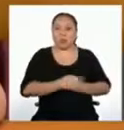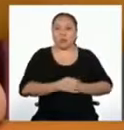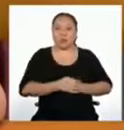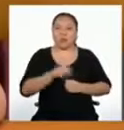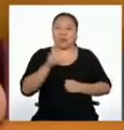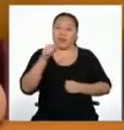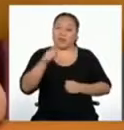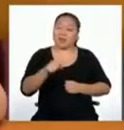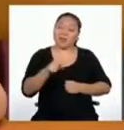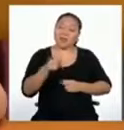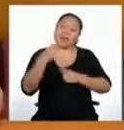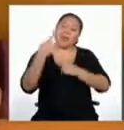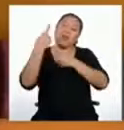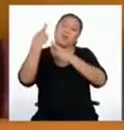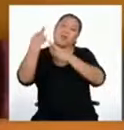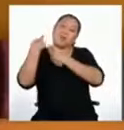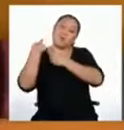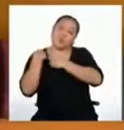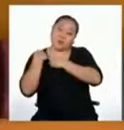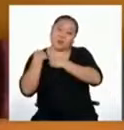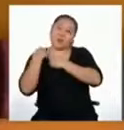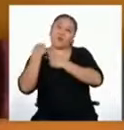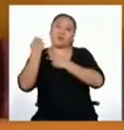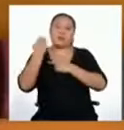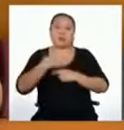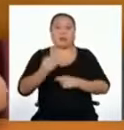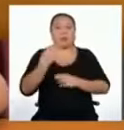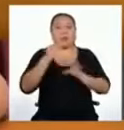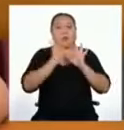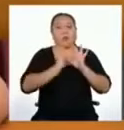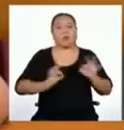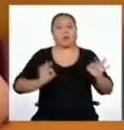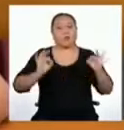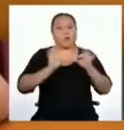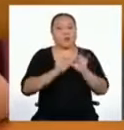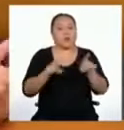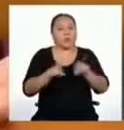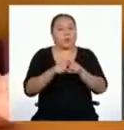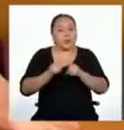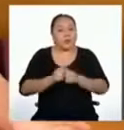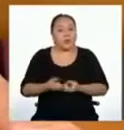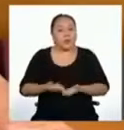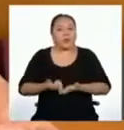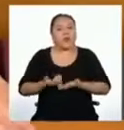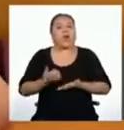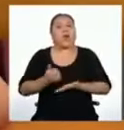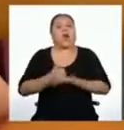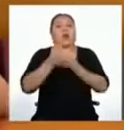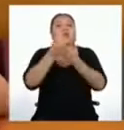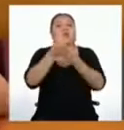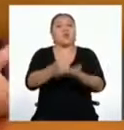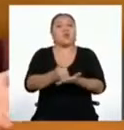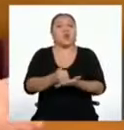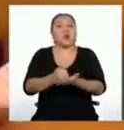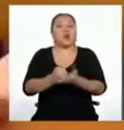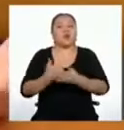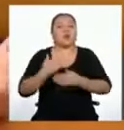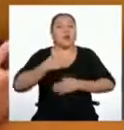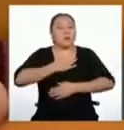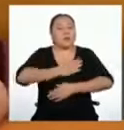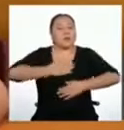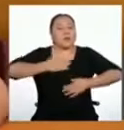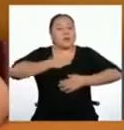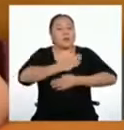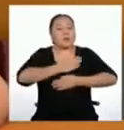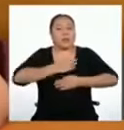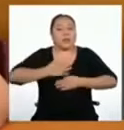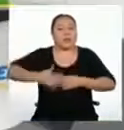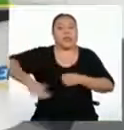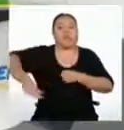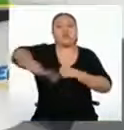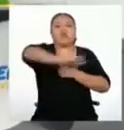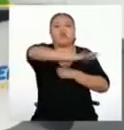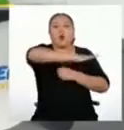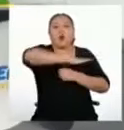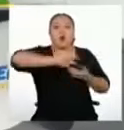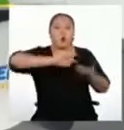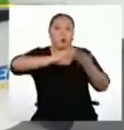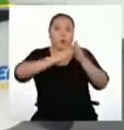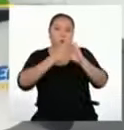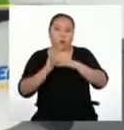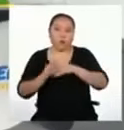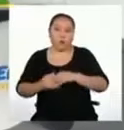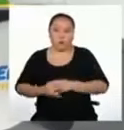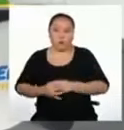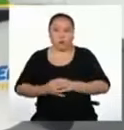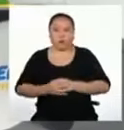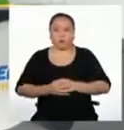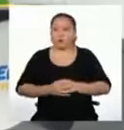ser responsables, también de contribuir al bienestar de toda la población de nuestro país.